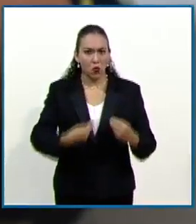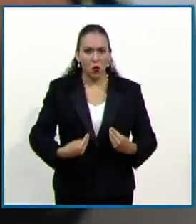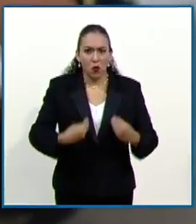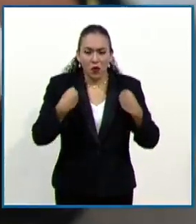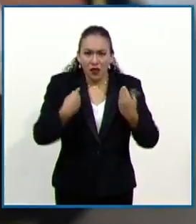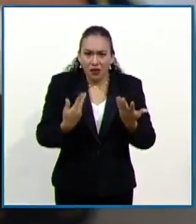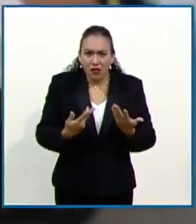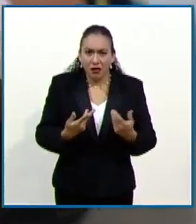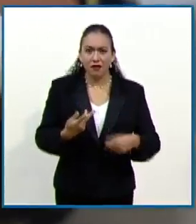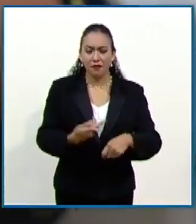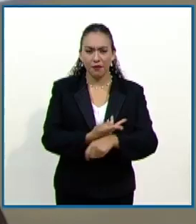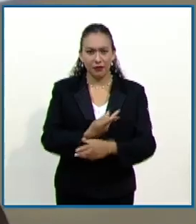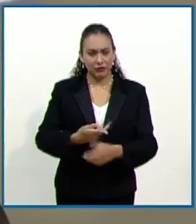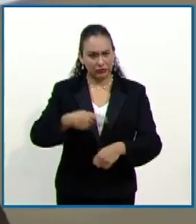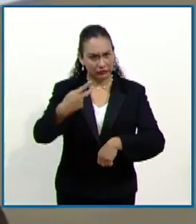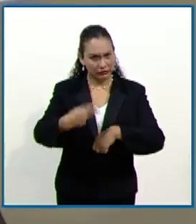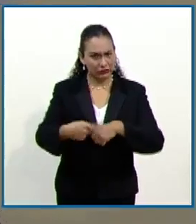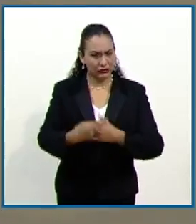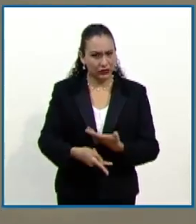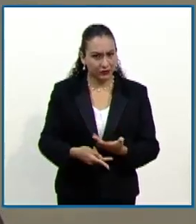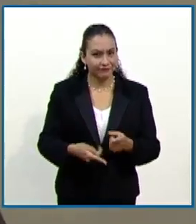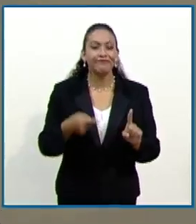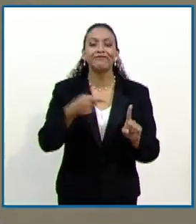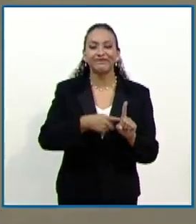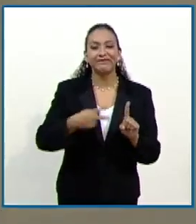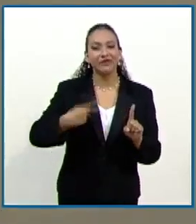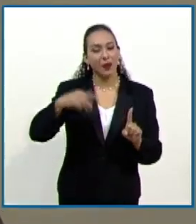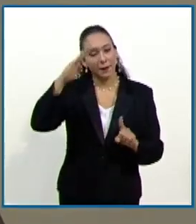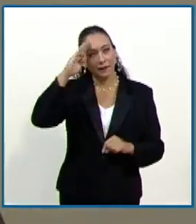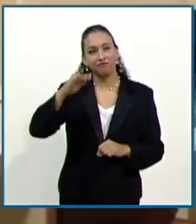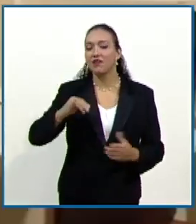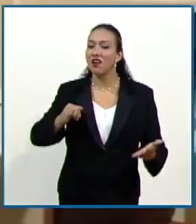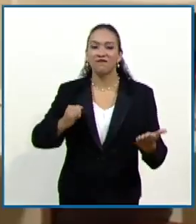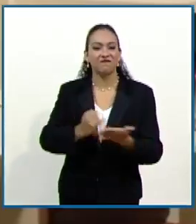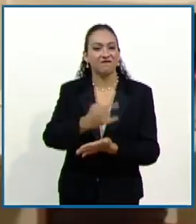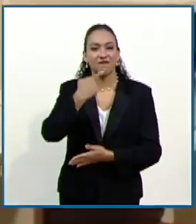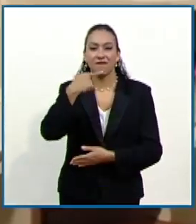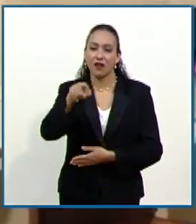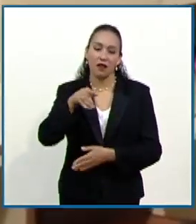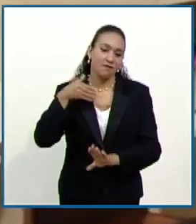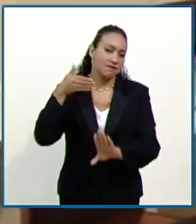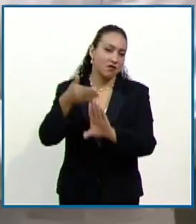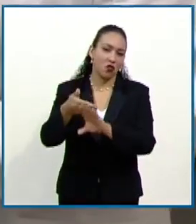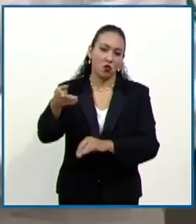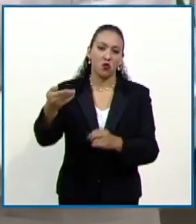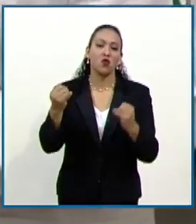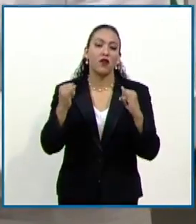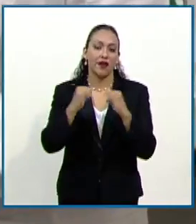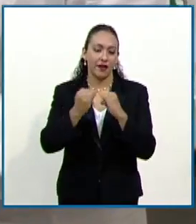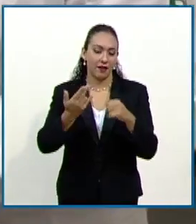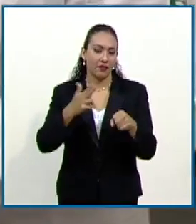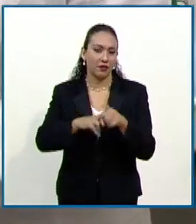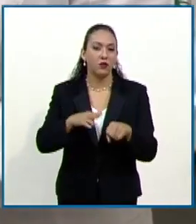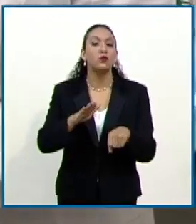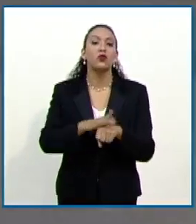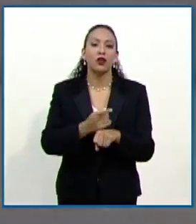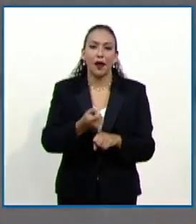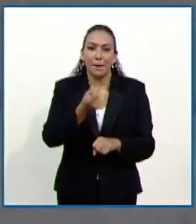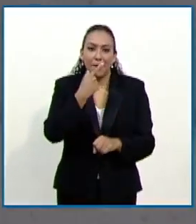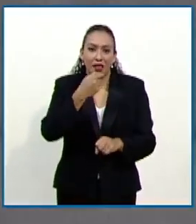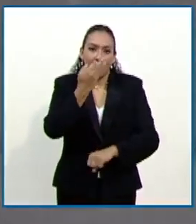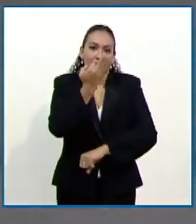integridad física y vida, por lo que promovió el amparo mismo que le fue negado, porque recibió el medicamento de manera